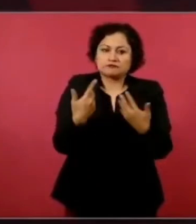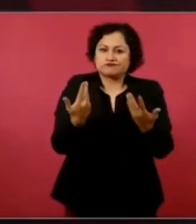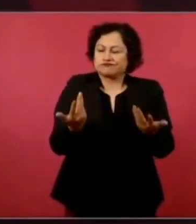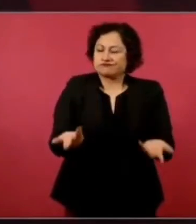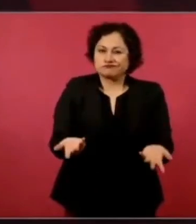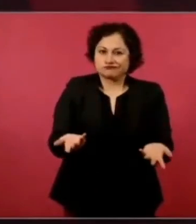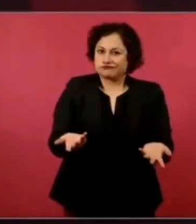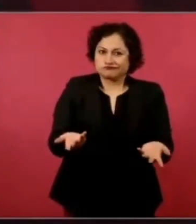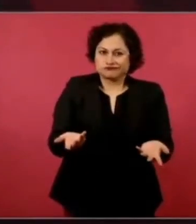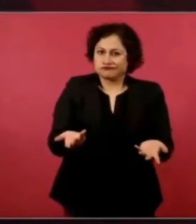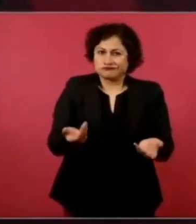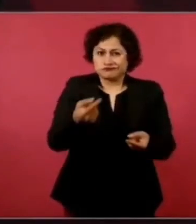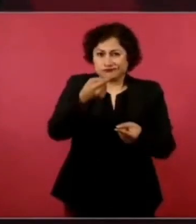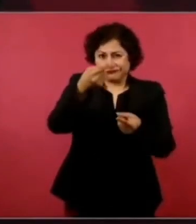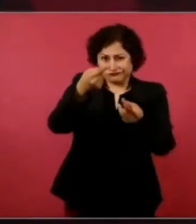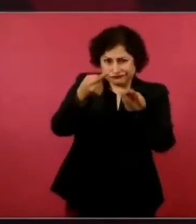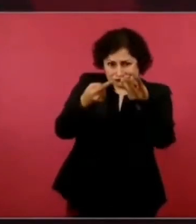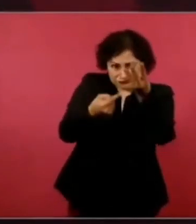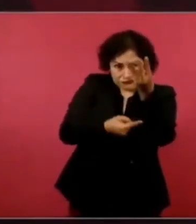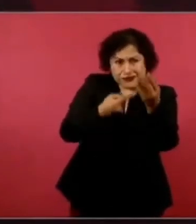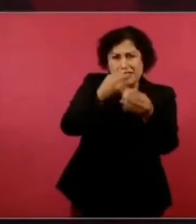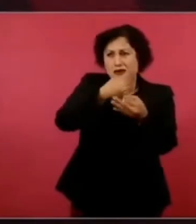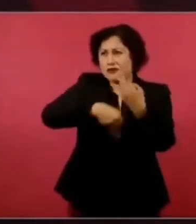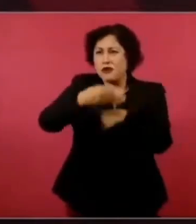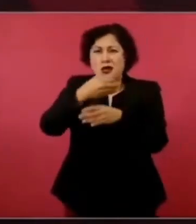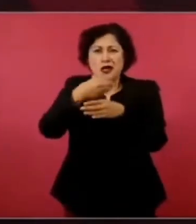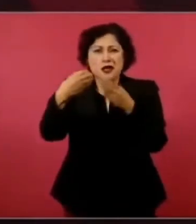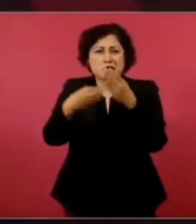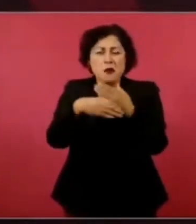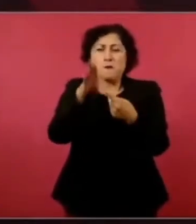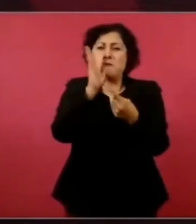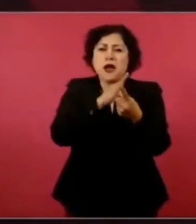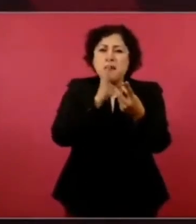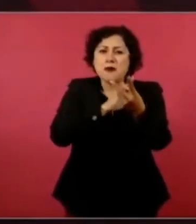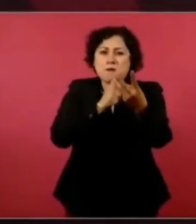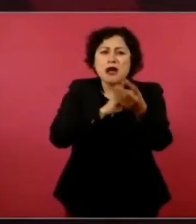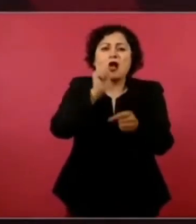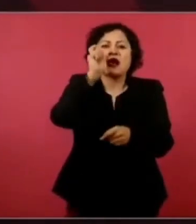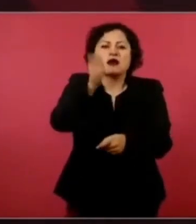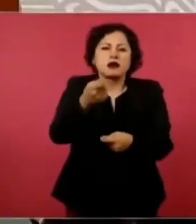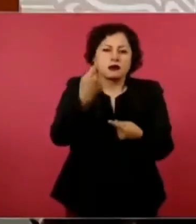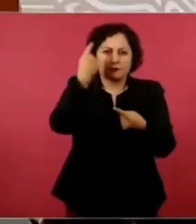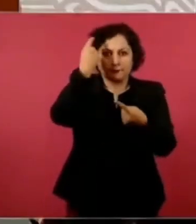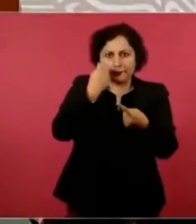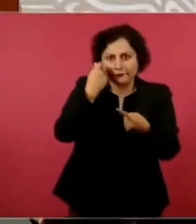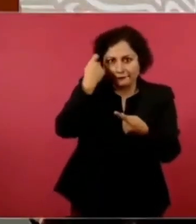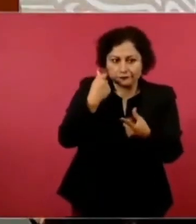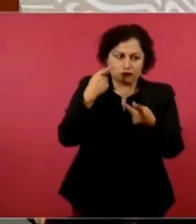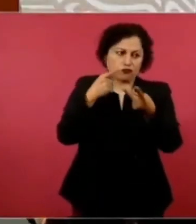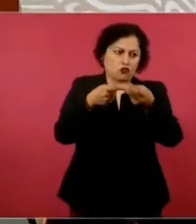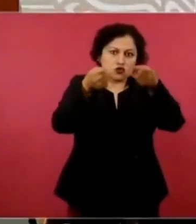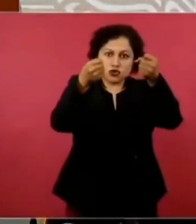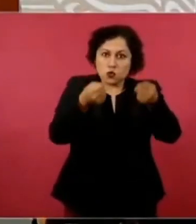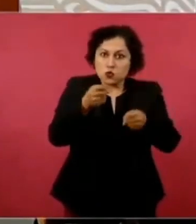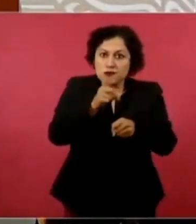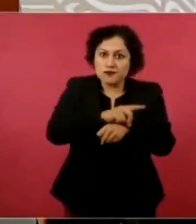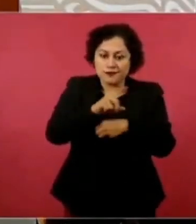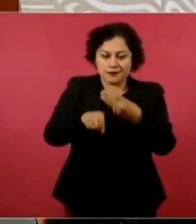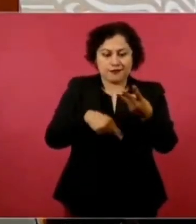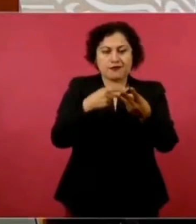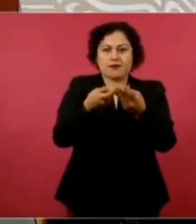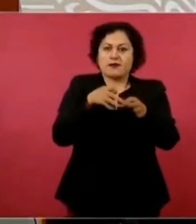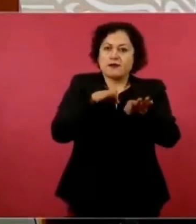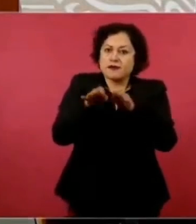todos los aspectos de la vida social, la seguridad social, las pensiones, los salarios, todo.